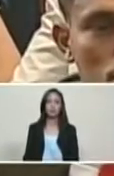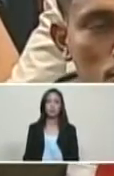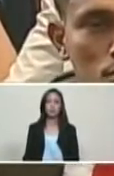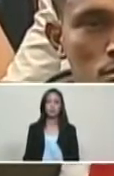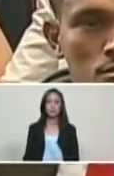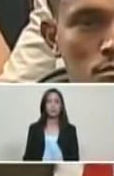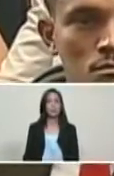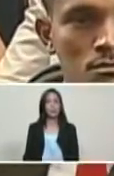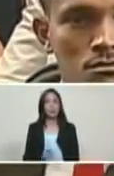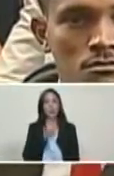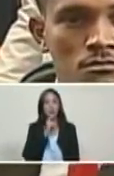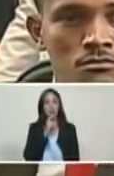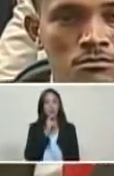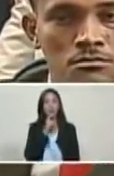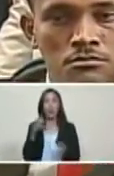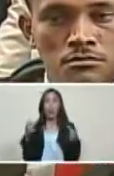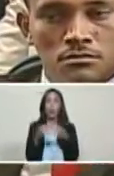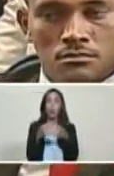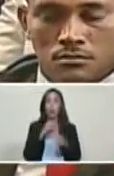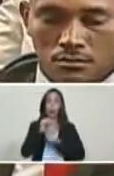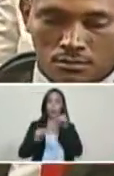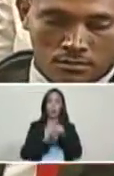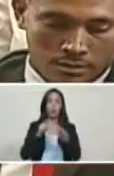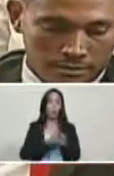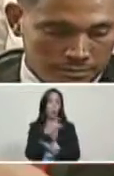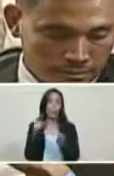Le tocó a una generación completa